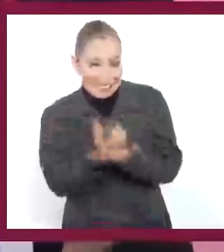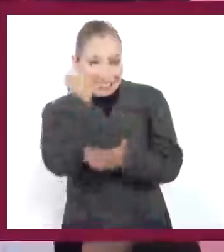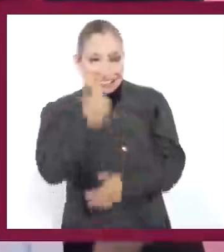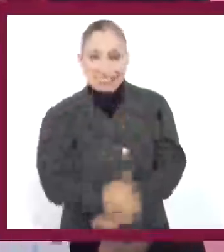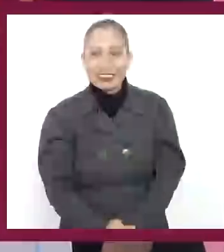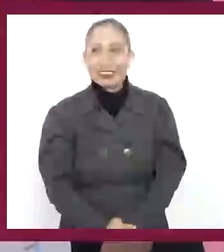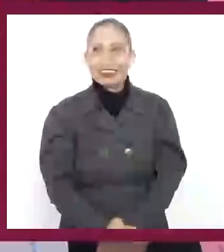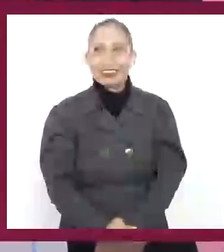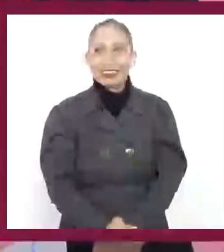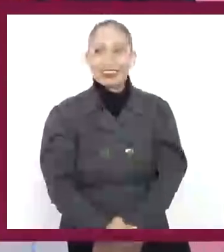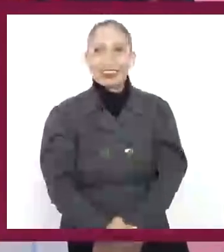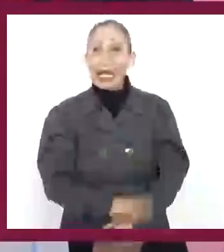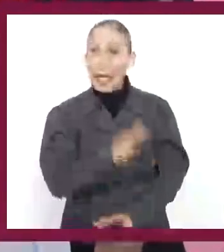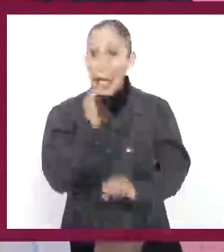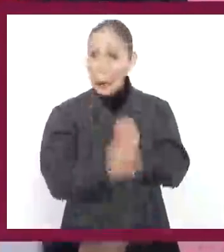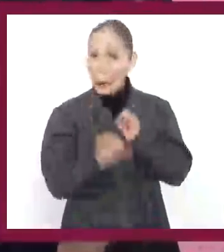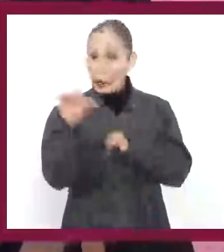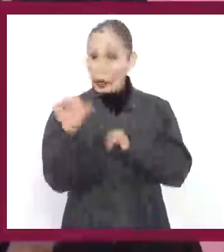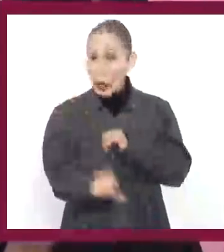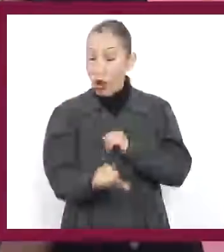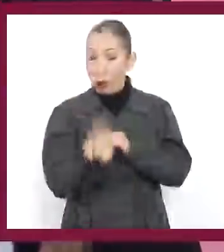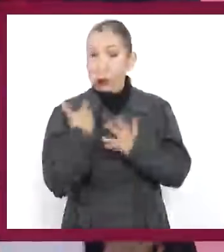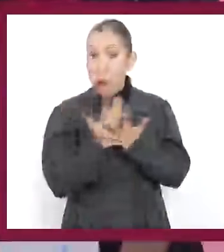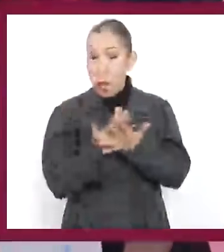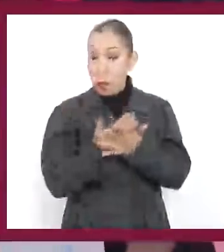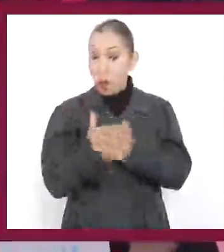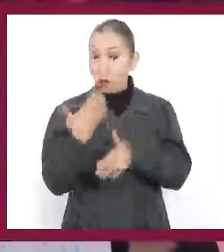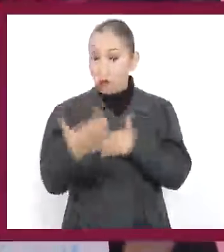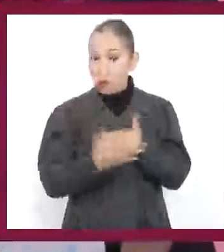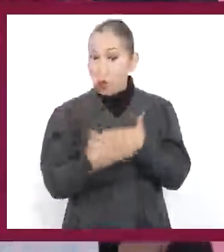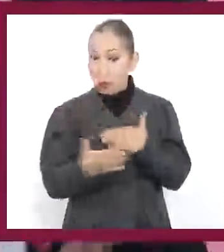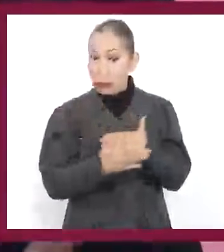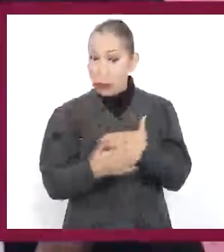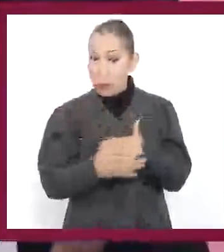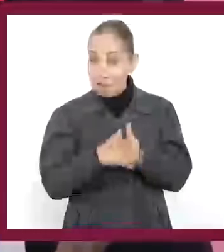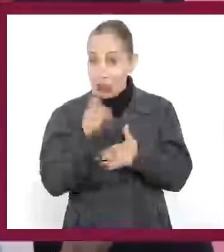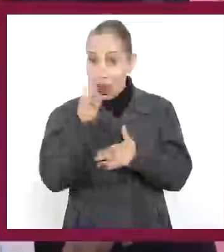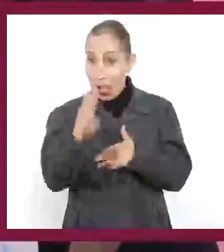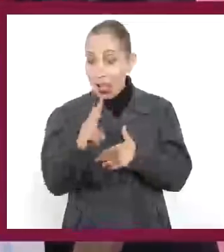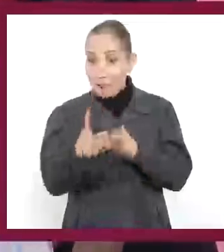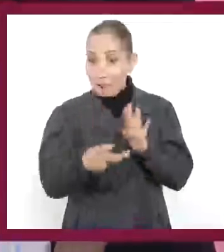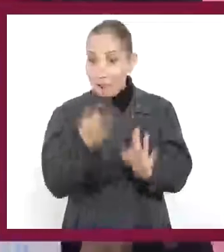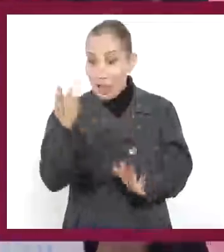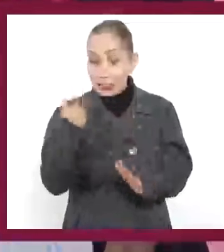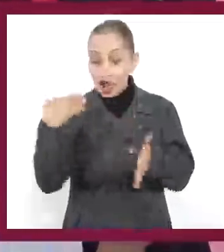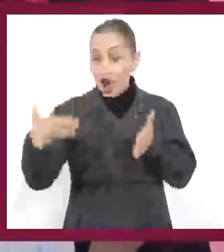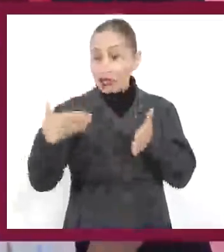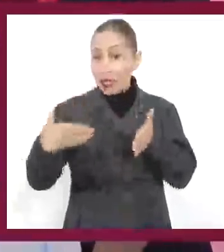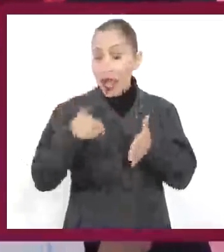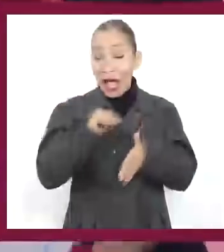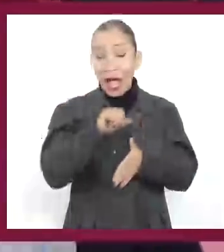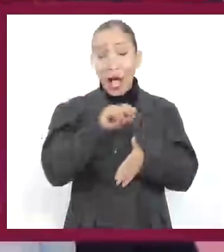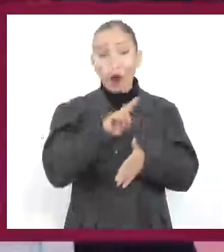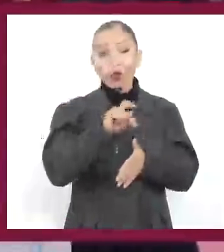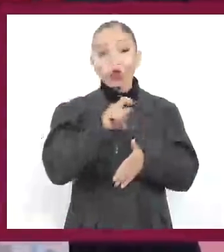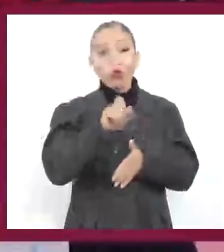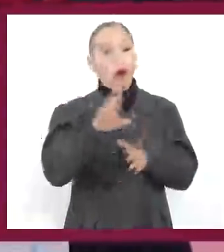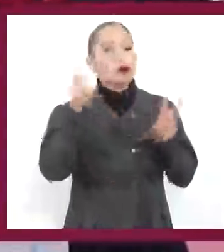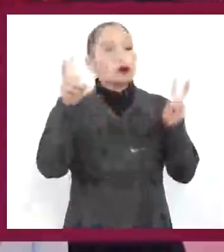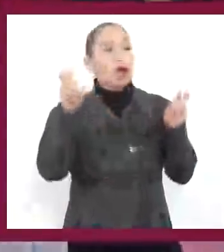¡felicidades! Ha sido todo por hoy. Los esperamos en la siguiente emisión de Cocina de Autor en su